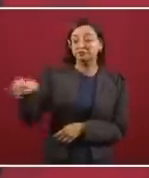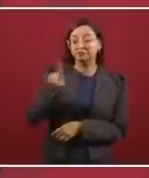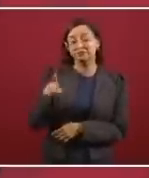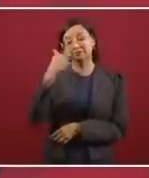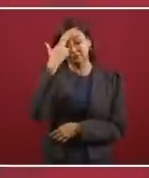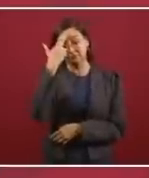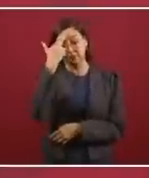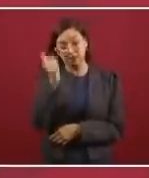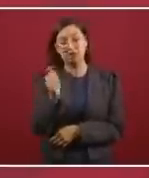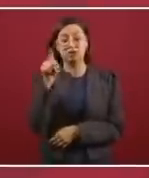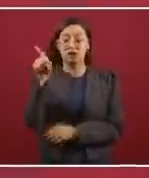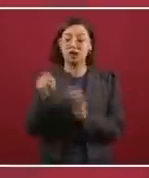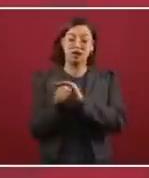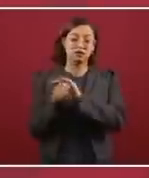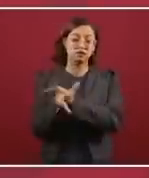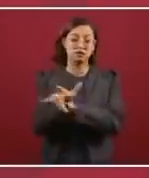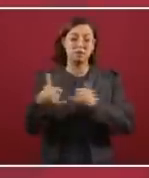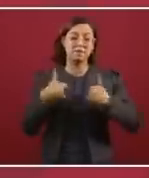de Ayotzinapa.